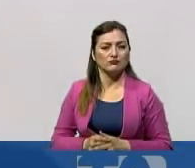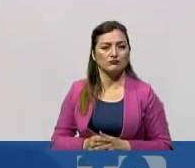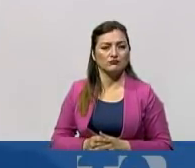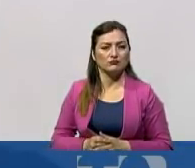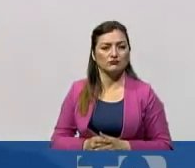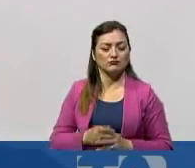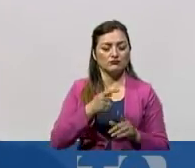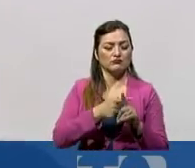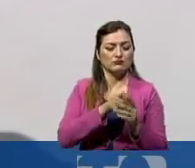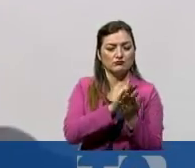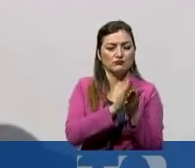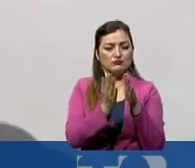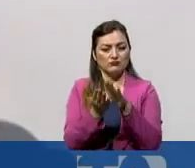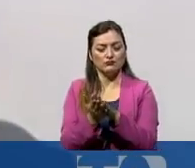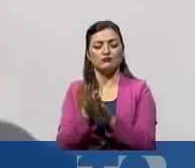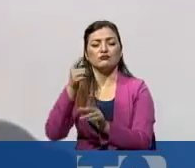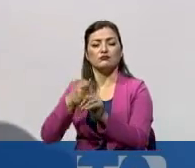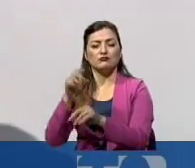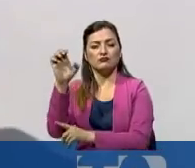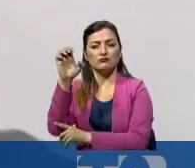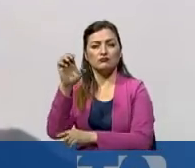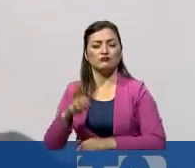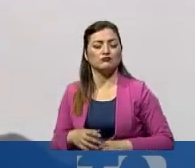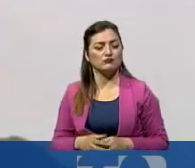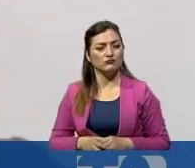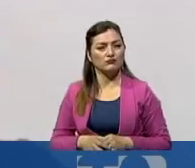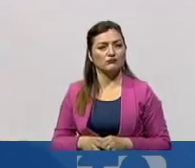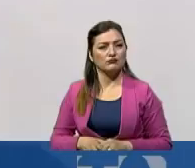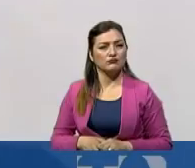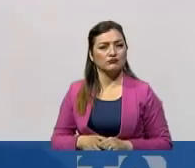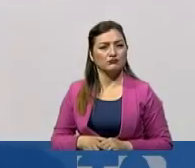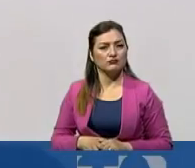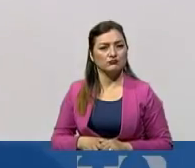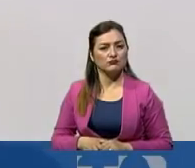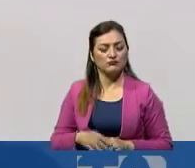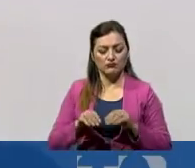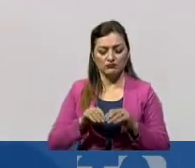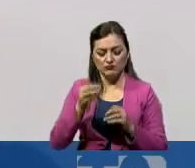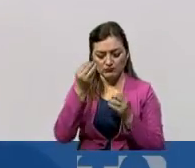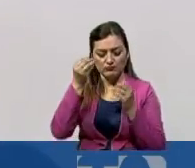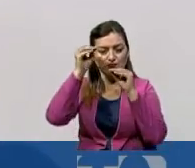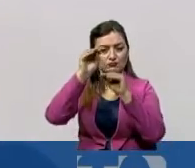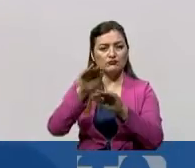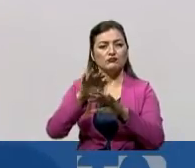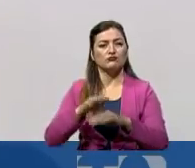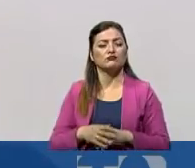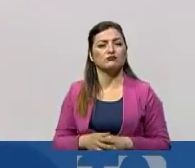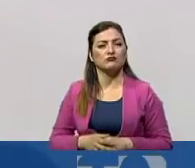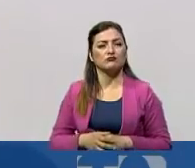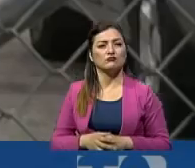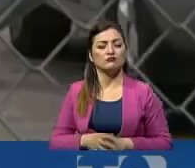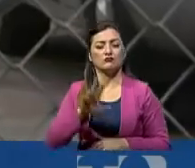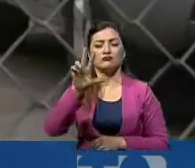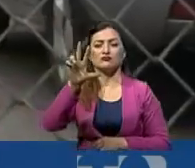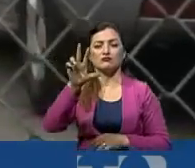novedades entre el mes de noviembre y el mes de enero. Inmediatamente nosotros hemos hecho los informes, de aproximadamente son